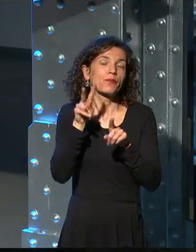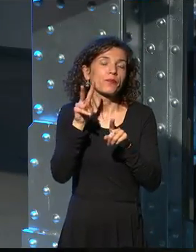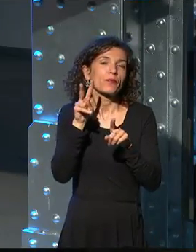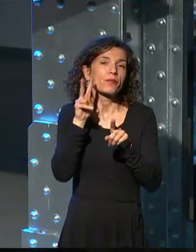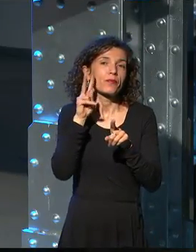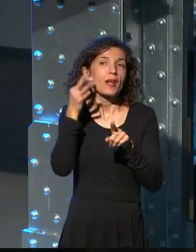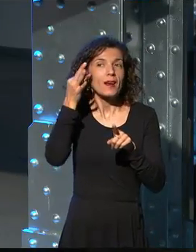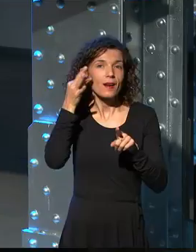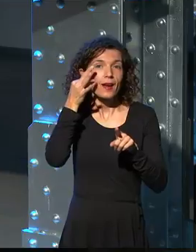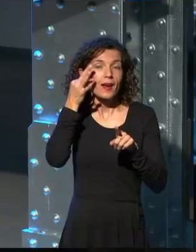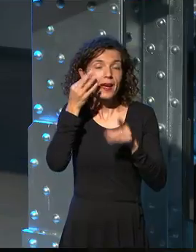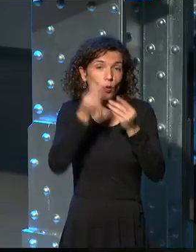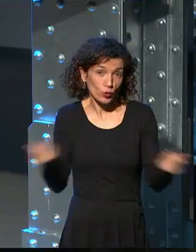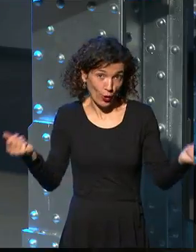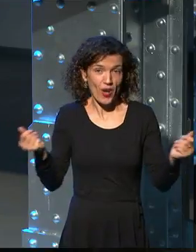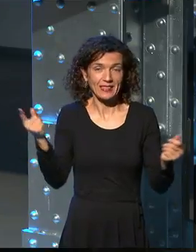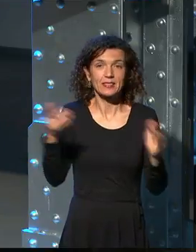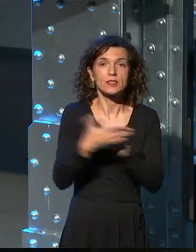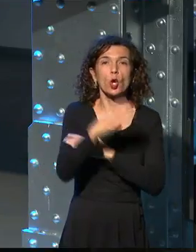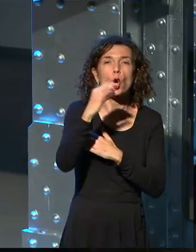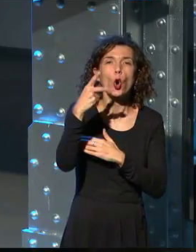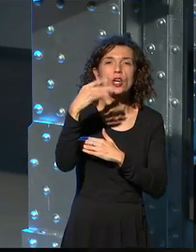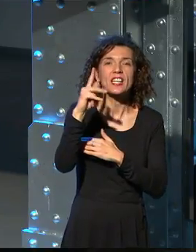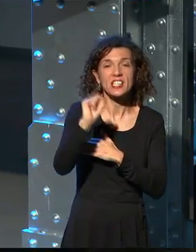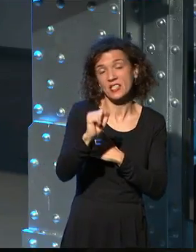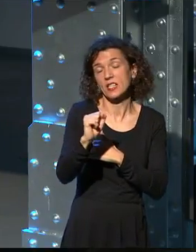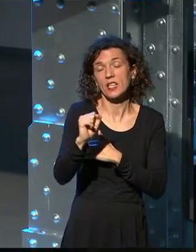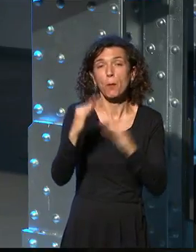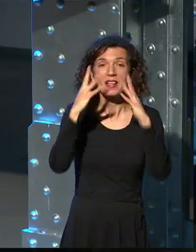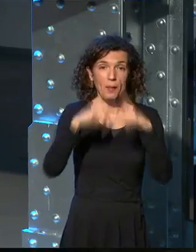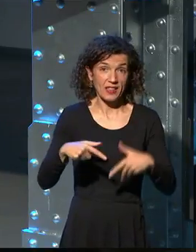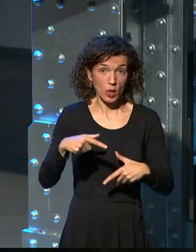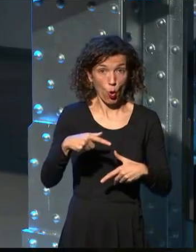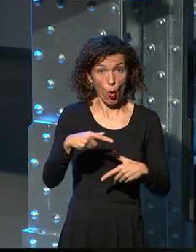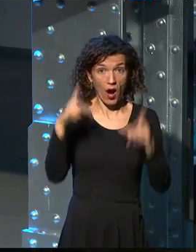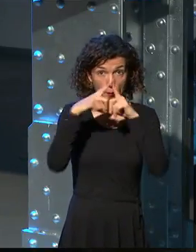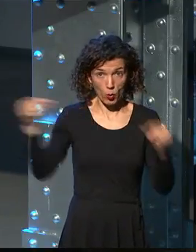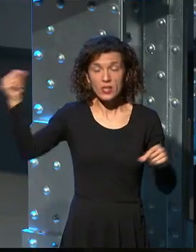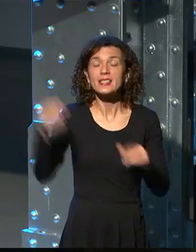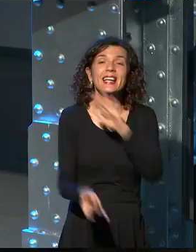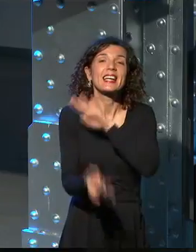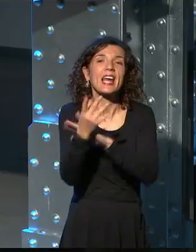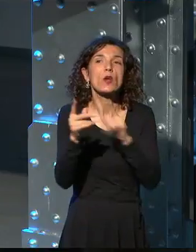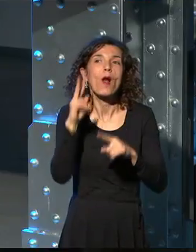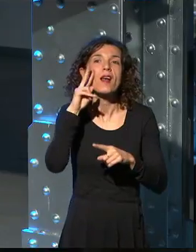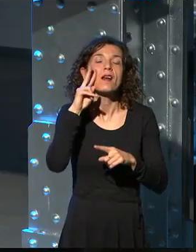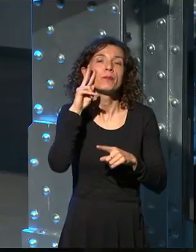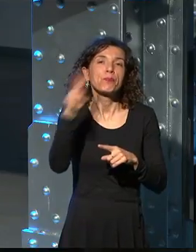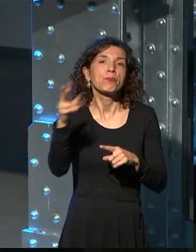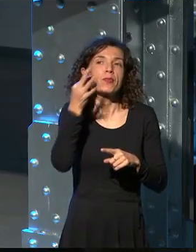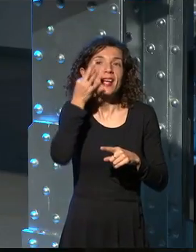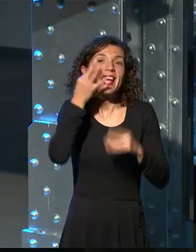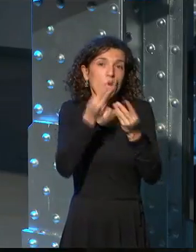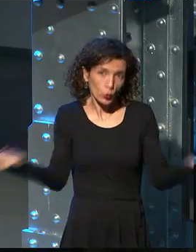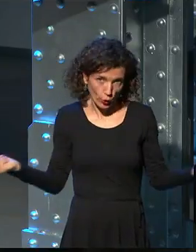de Kokichi Sugihara. Es un matemático japonés que se dedica a crear ilusiones que